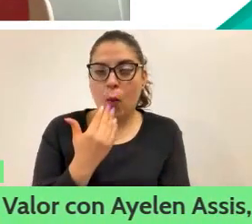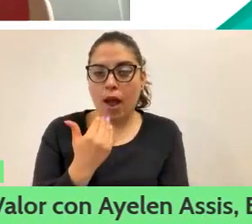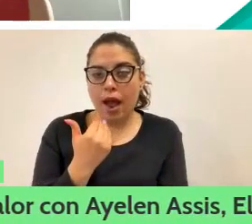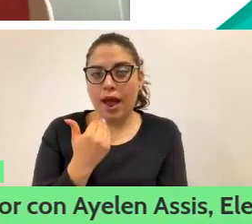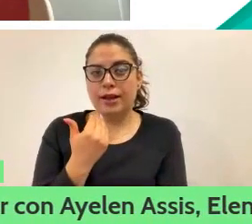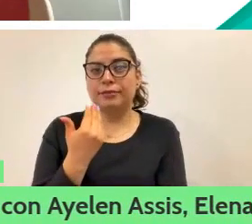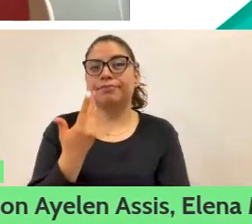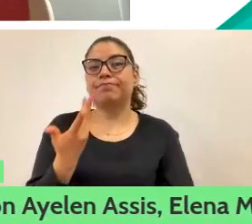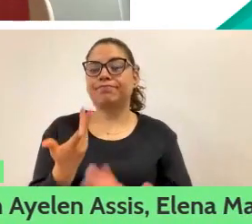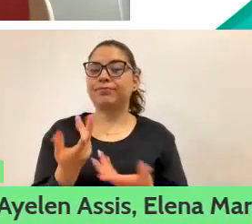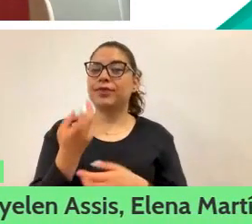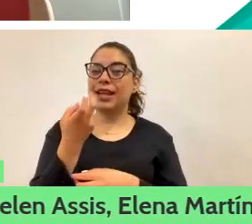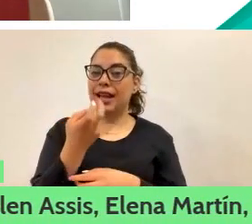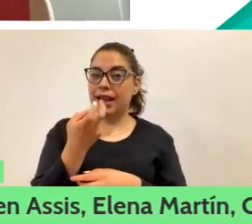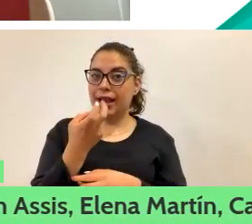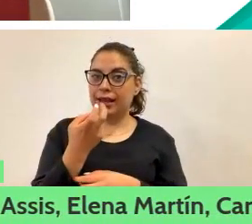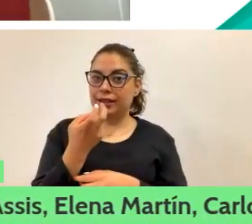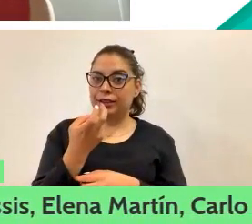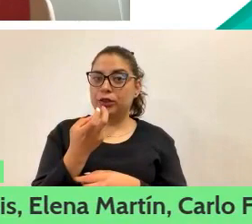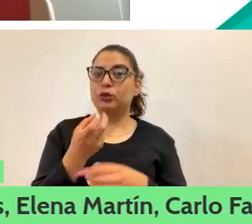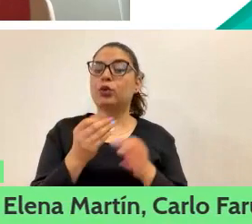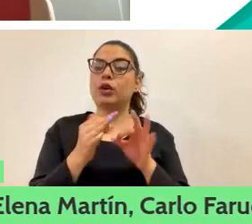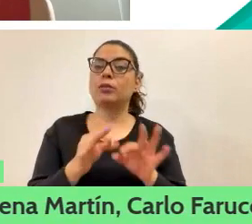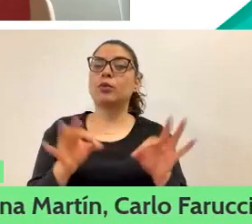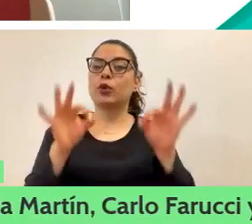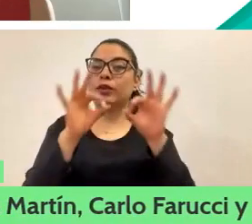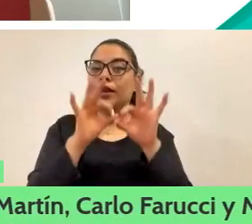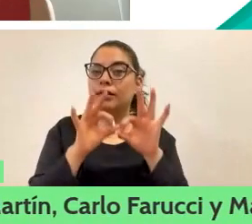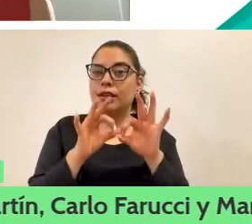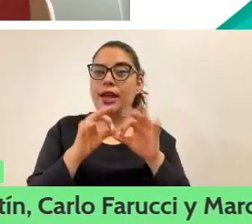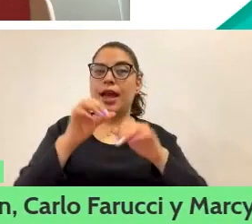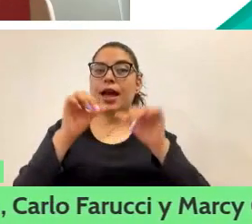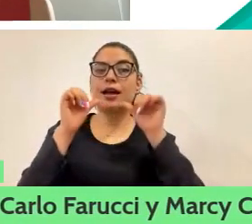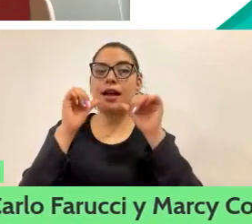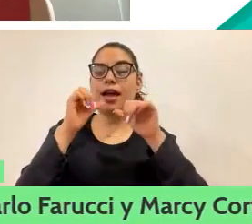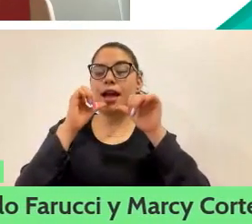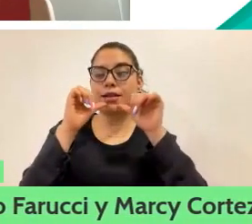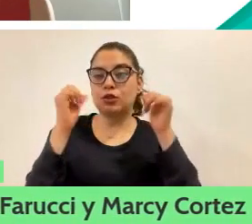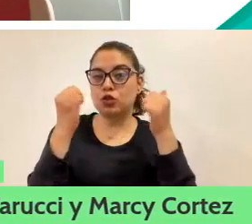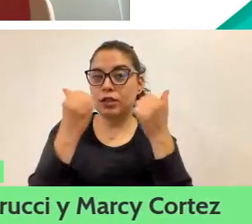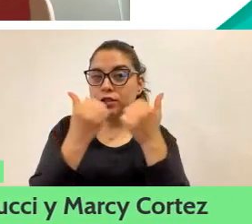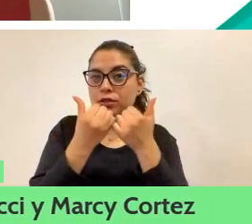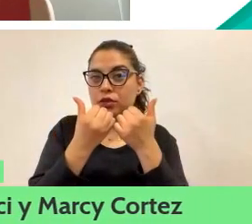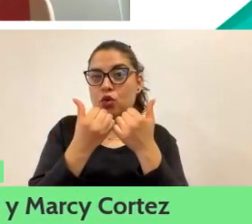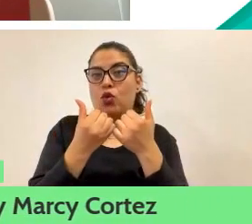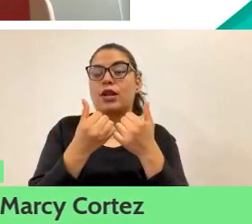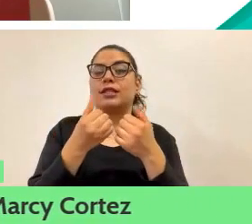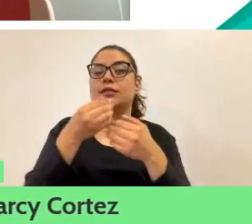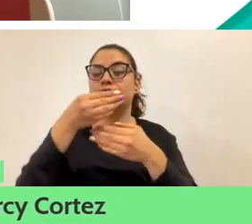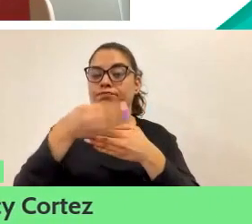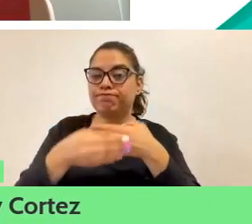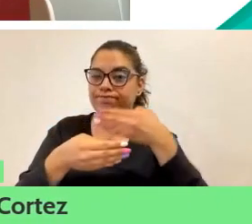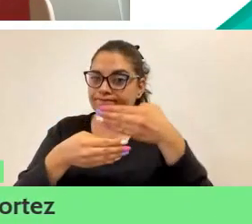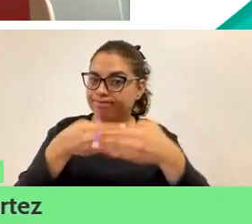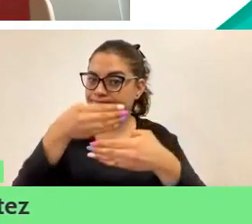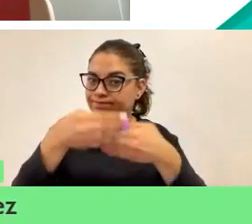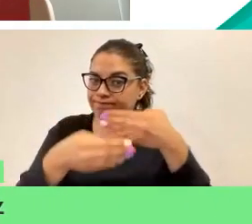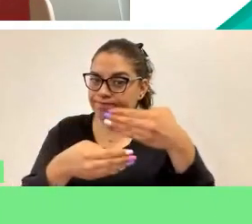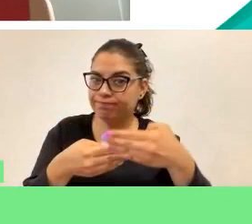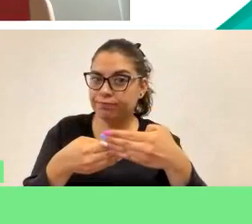empresas sociales son muy valiosos. Entonces, a nosotros nos gusta mucho desde En Buenas